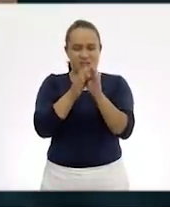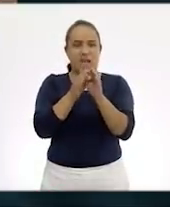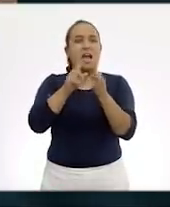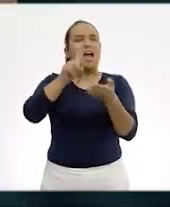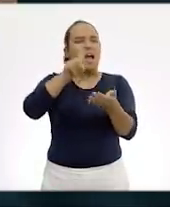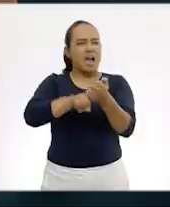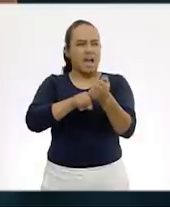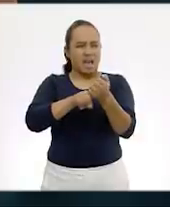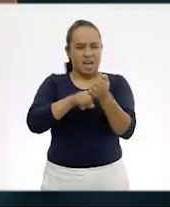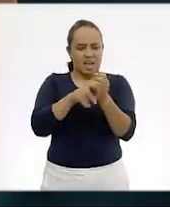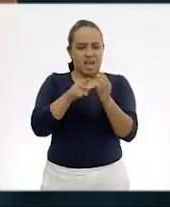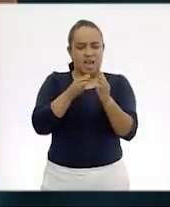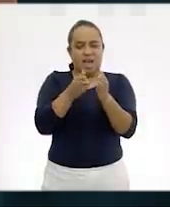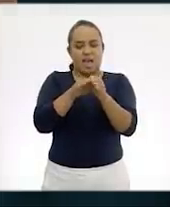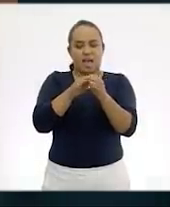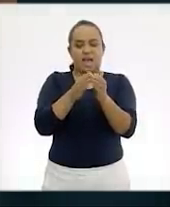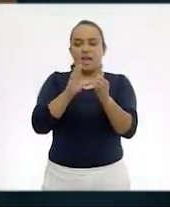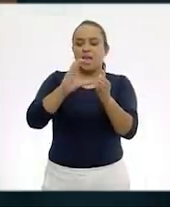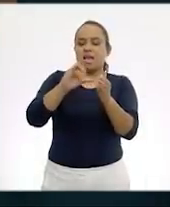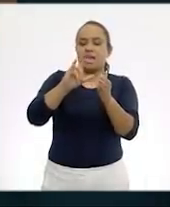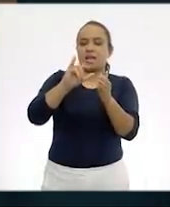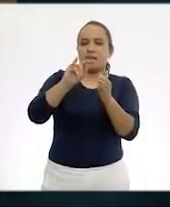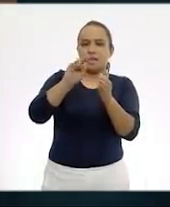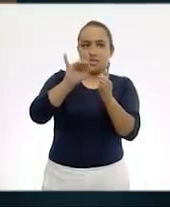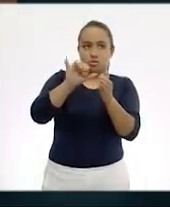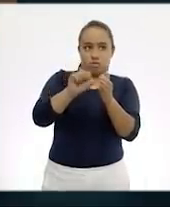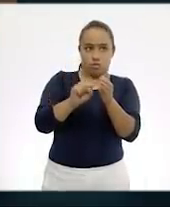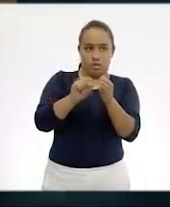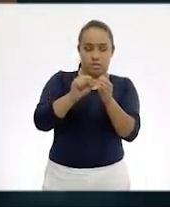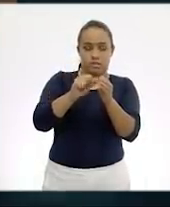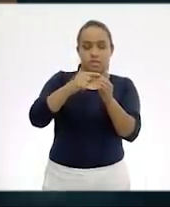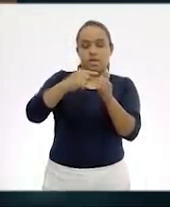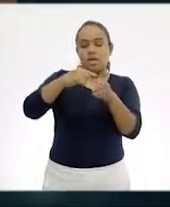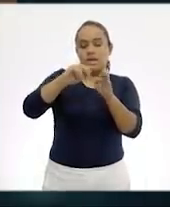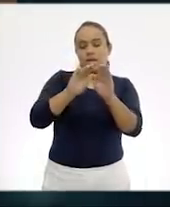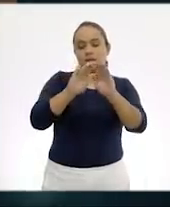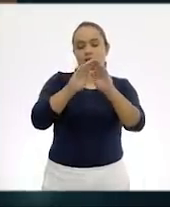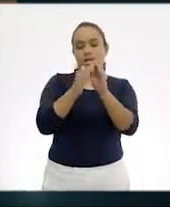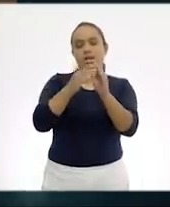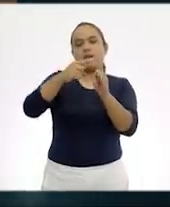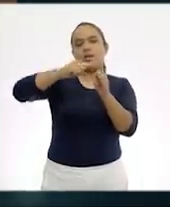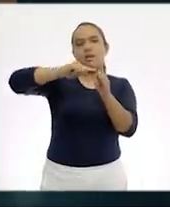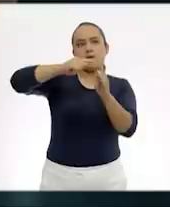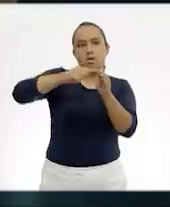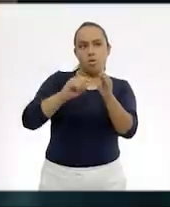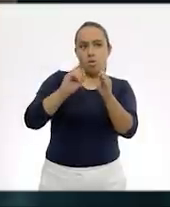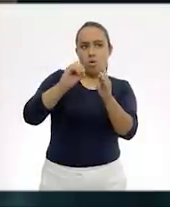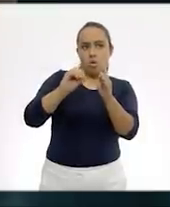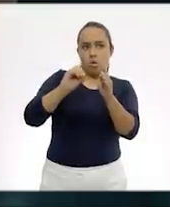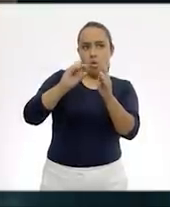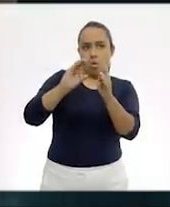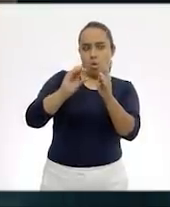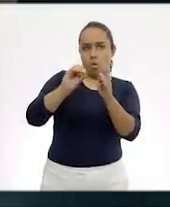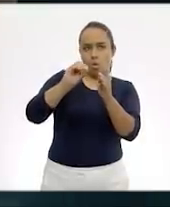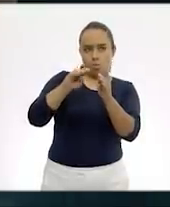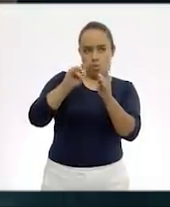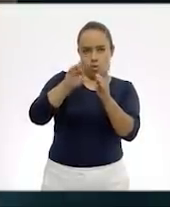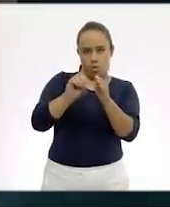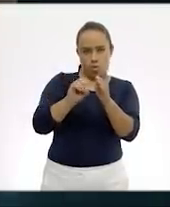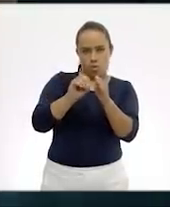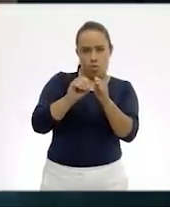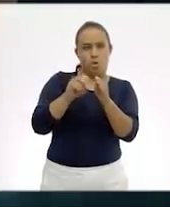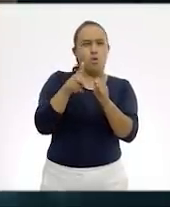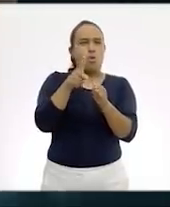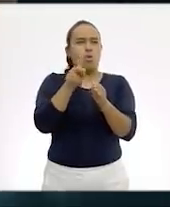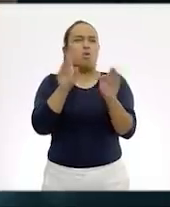arriba hacia abajo es el clítoris, que está cubierto por un prepucio, que sería el homólogo en el varón al